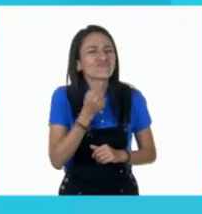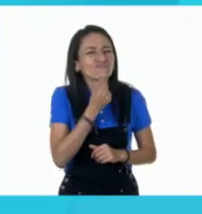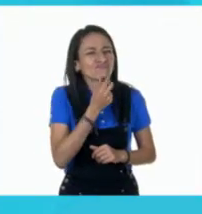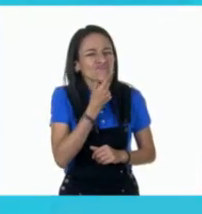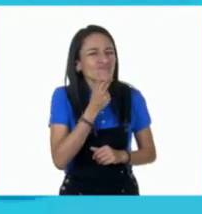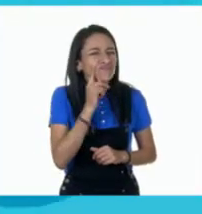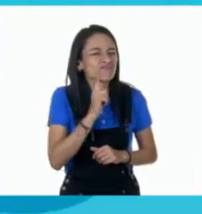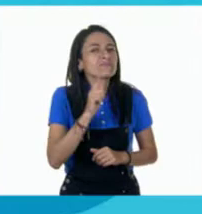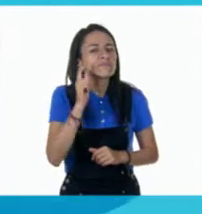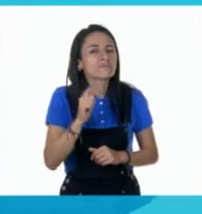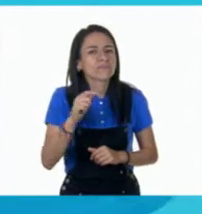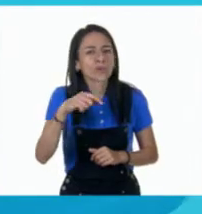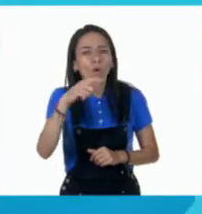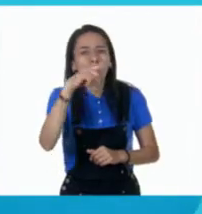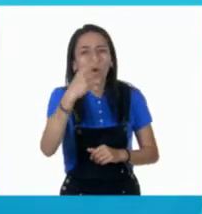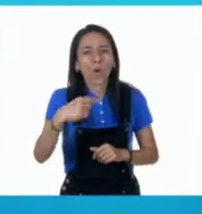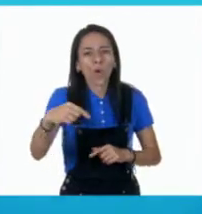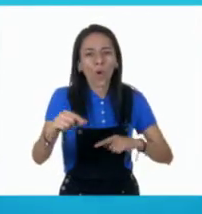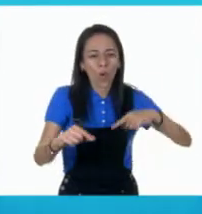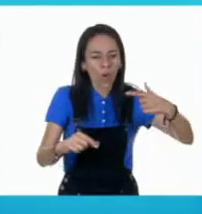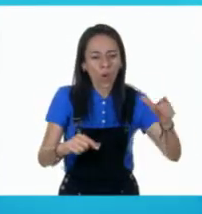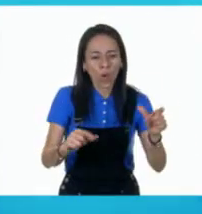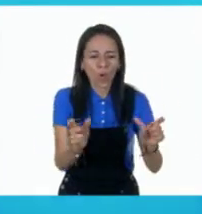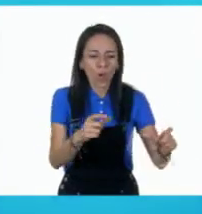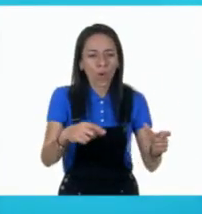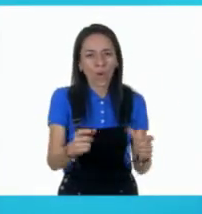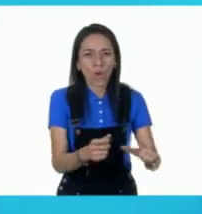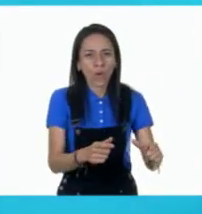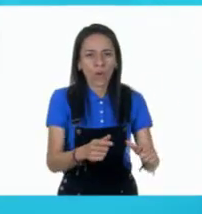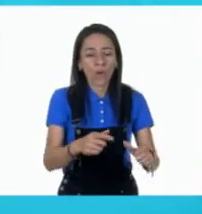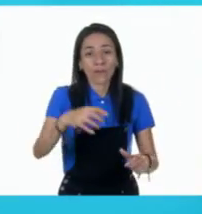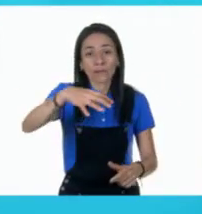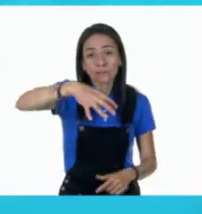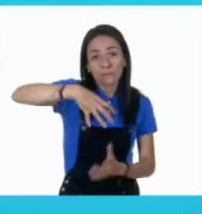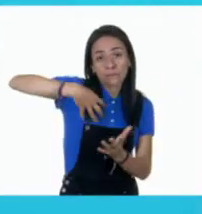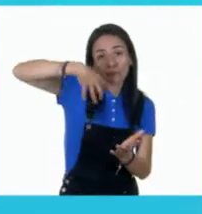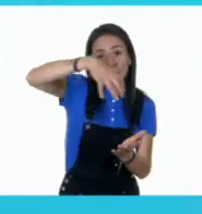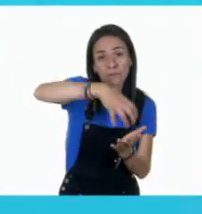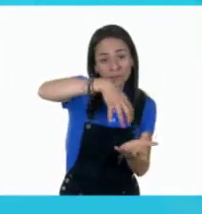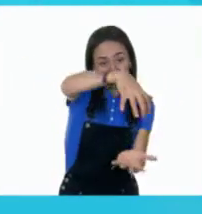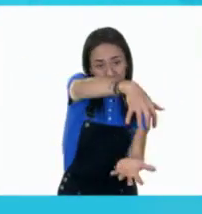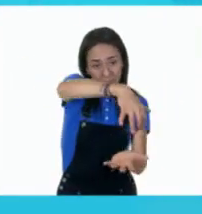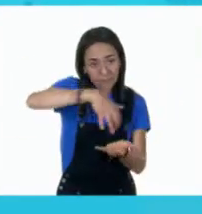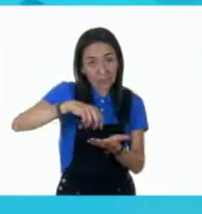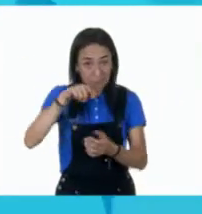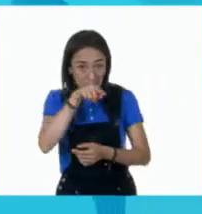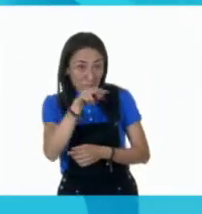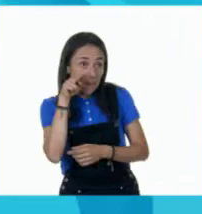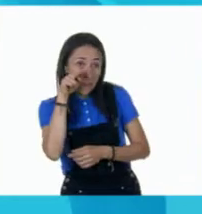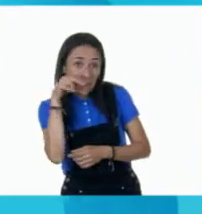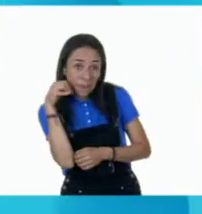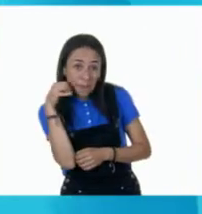jalando las hojitas, como el árbol que tenemos al fondo incluso ya cambió. Del verde que teníamos tan